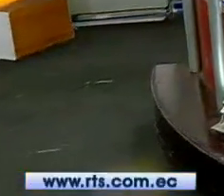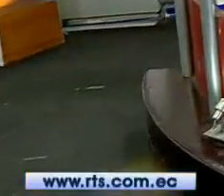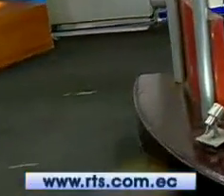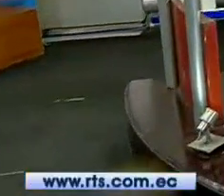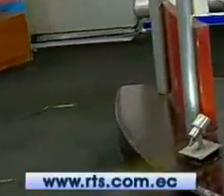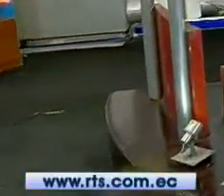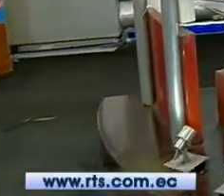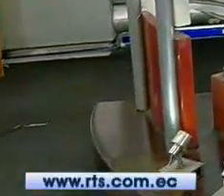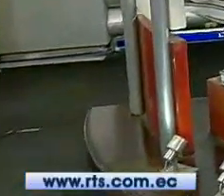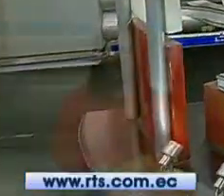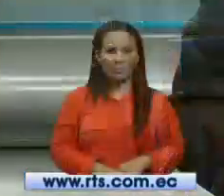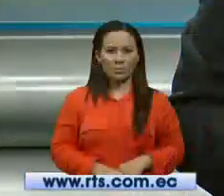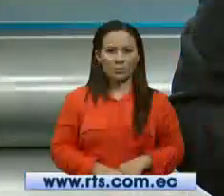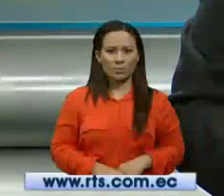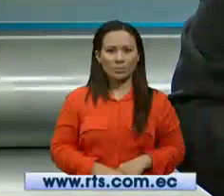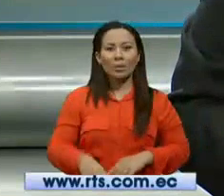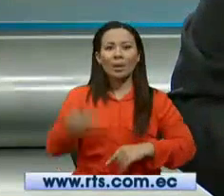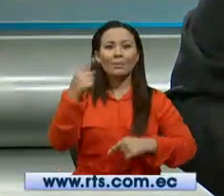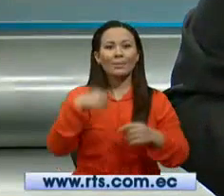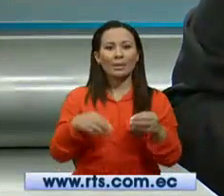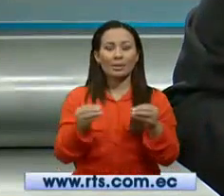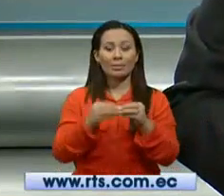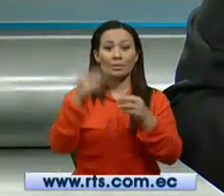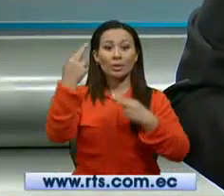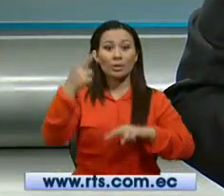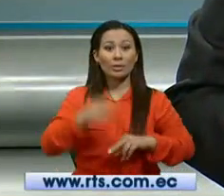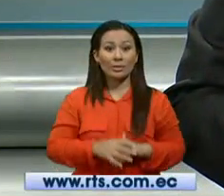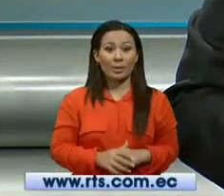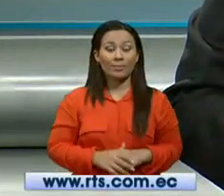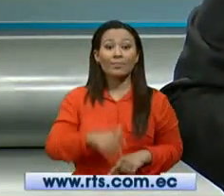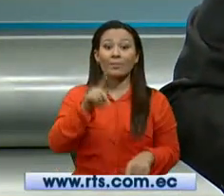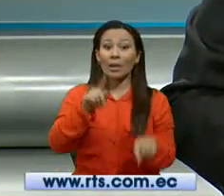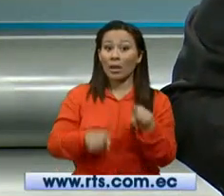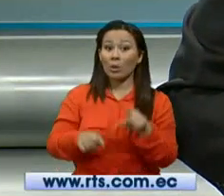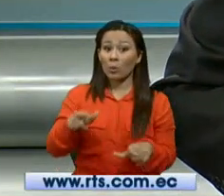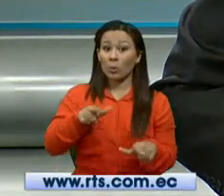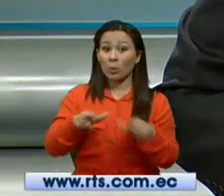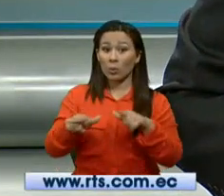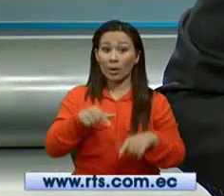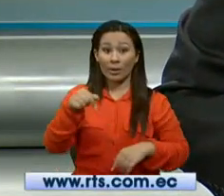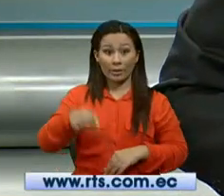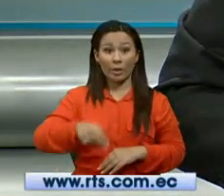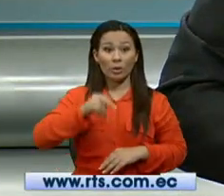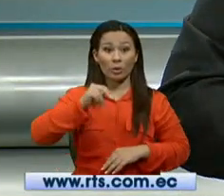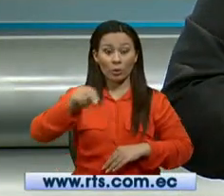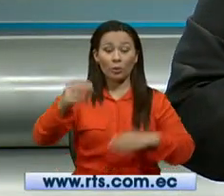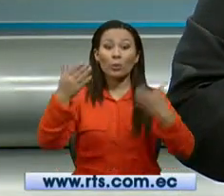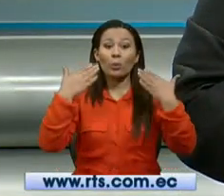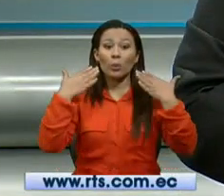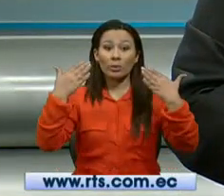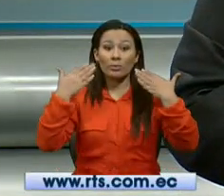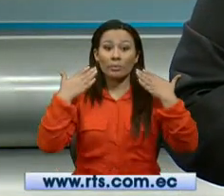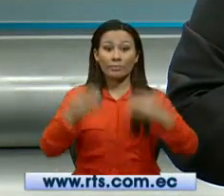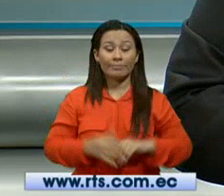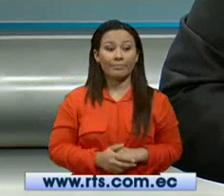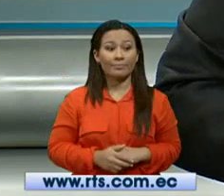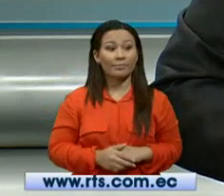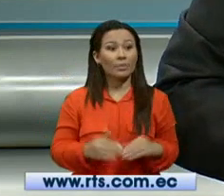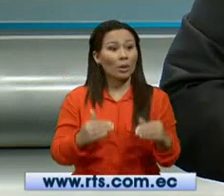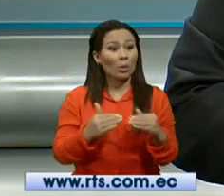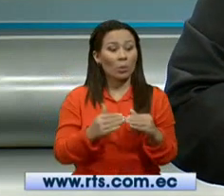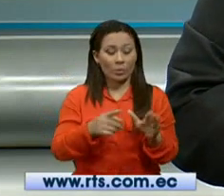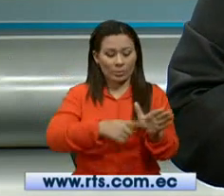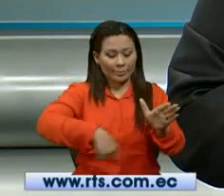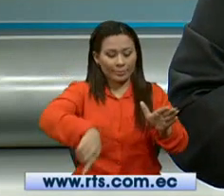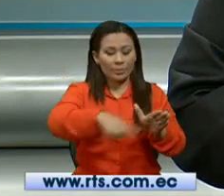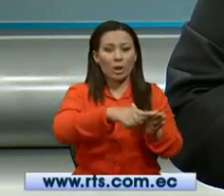Estamos de regreso con más información. Algunos sectores del noroeste de Guayaquil, como la cooperativa